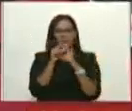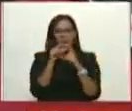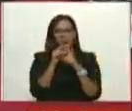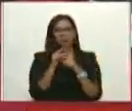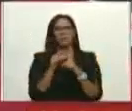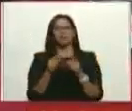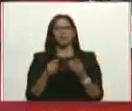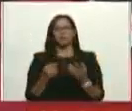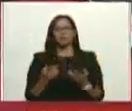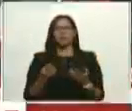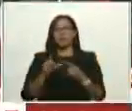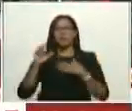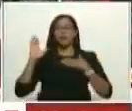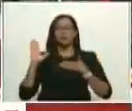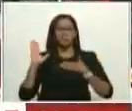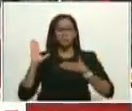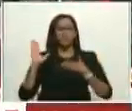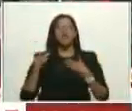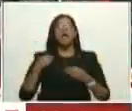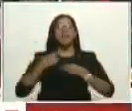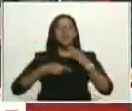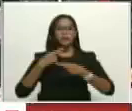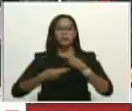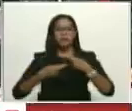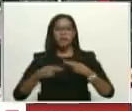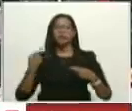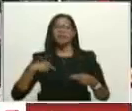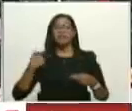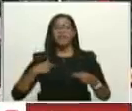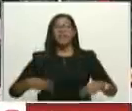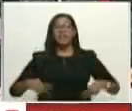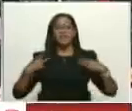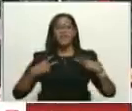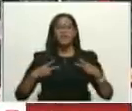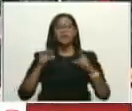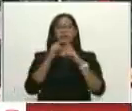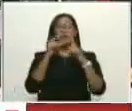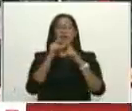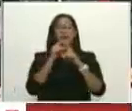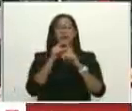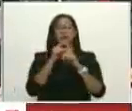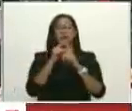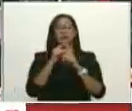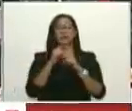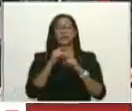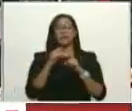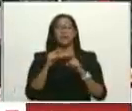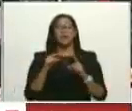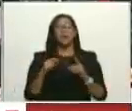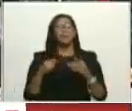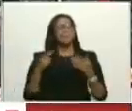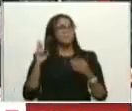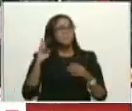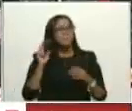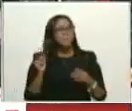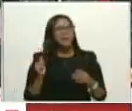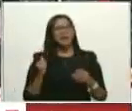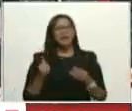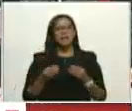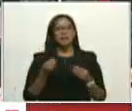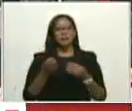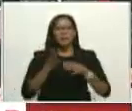la palabra. La persona revolucionaria o revolucionaria lo que tiene es la vida o su palabra, ¿ves? Para como